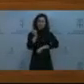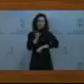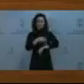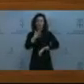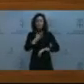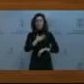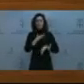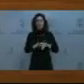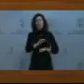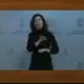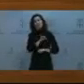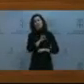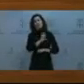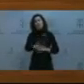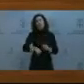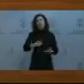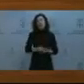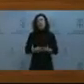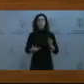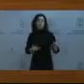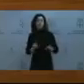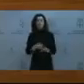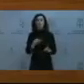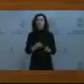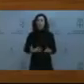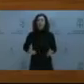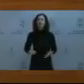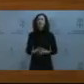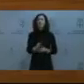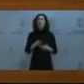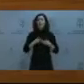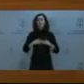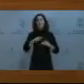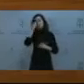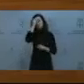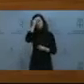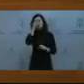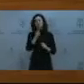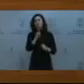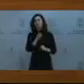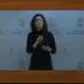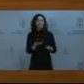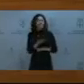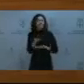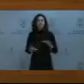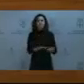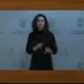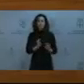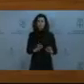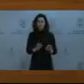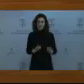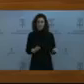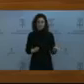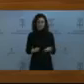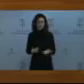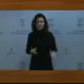la ayuda. Mucho menos creo que vayan a contentar a los ciudadanos en los respectivos territorios. Y no solo eso, sino que además de llegar tarde